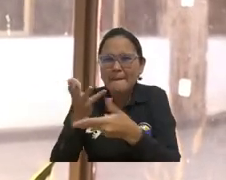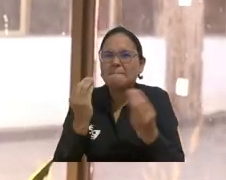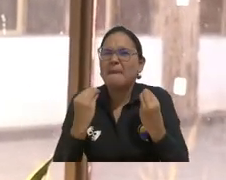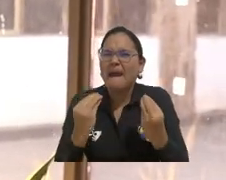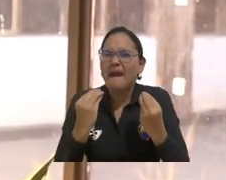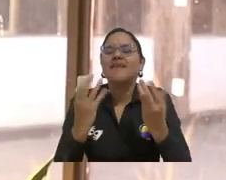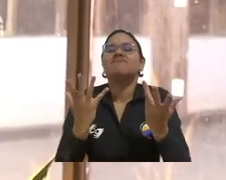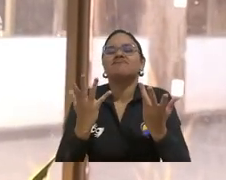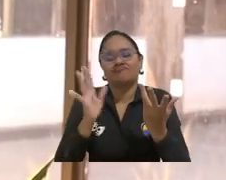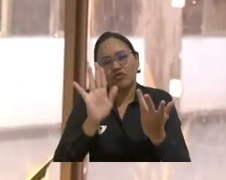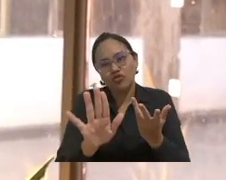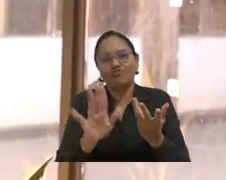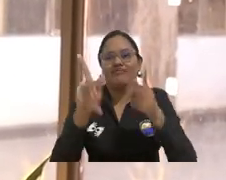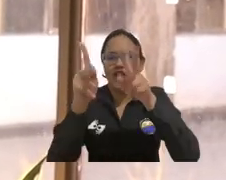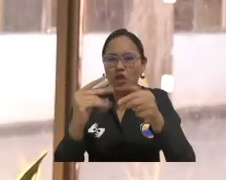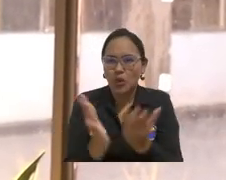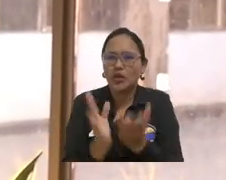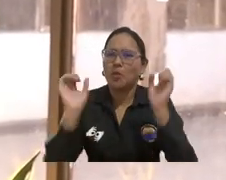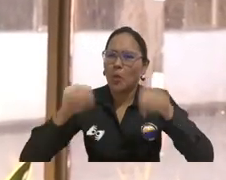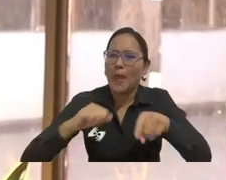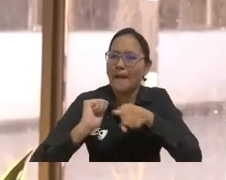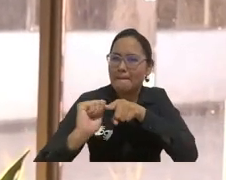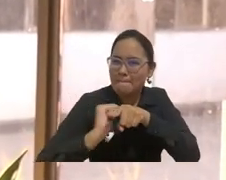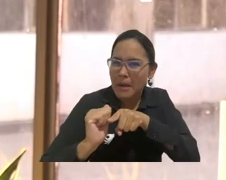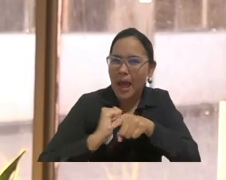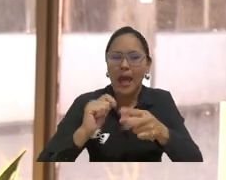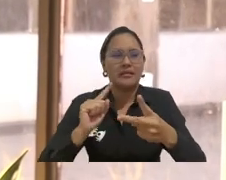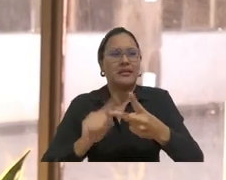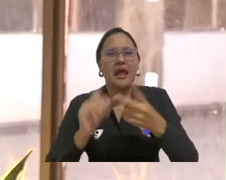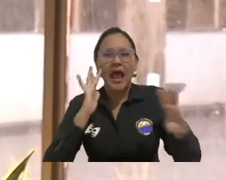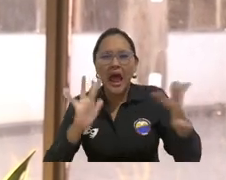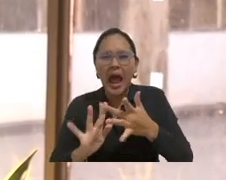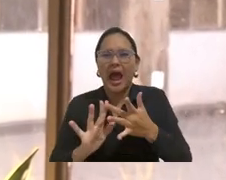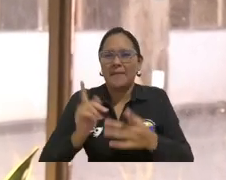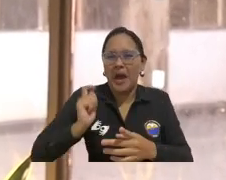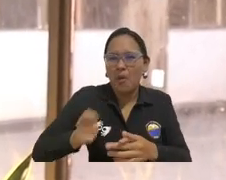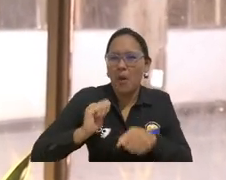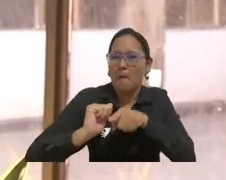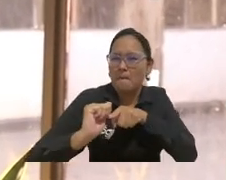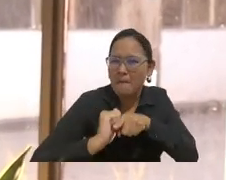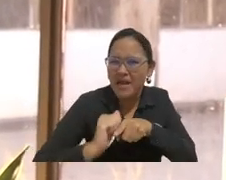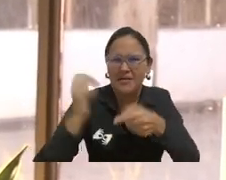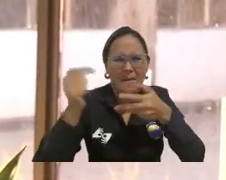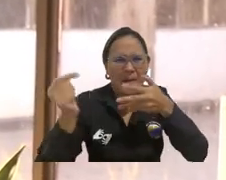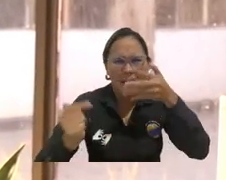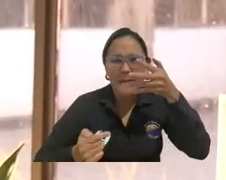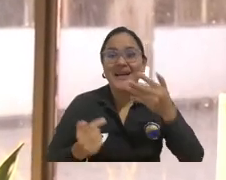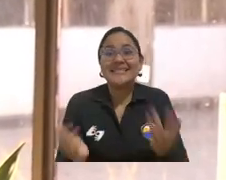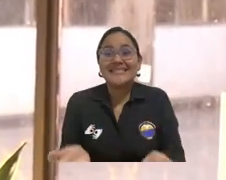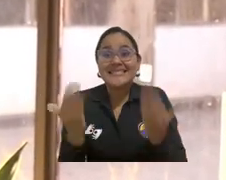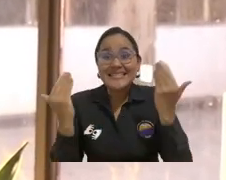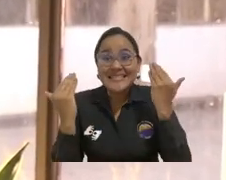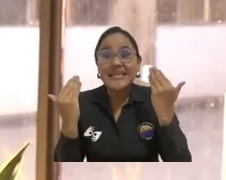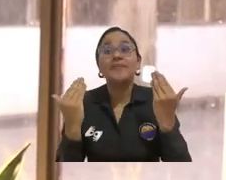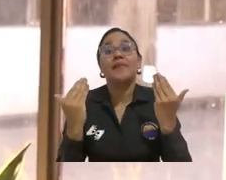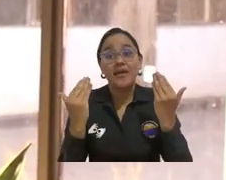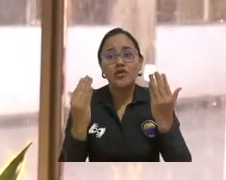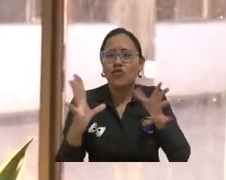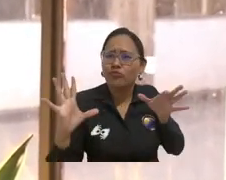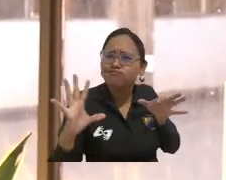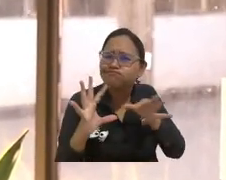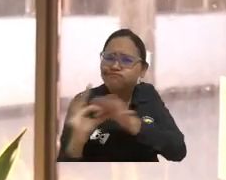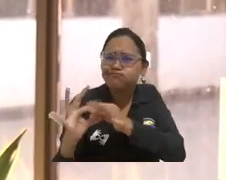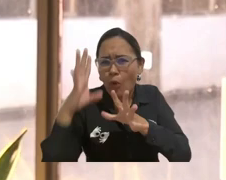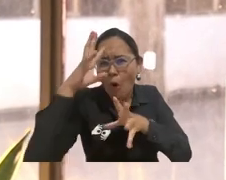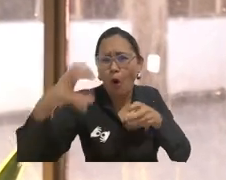de estudiantes que estén en opción de grados, prácticas, judicaturas al CEP, a su vez también de la colaboración institucional que van a